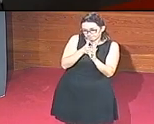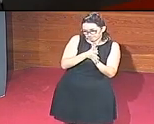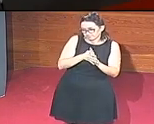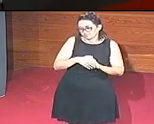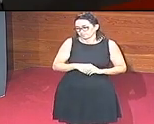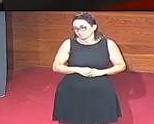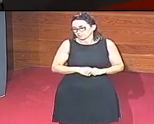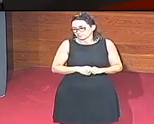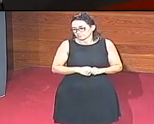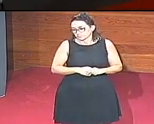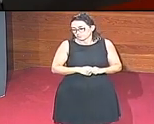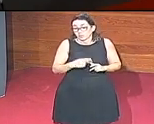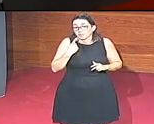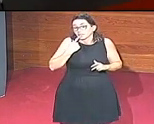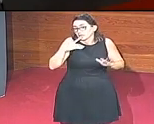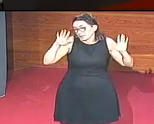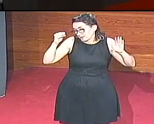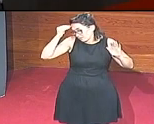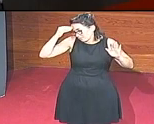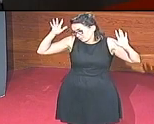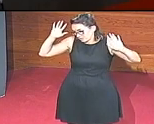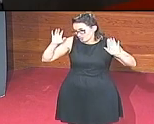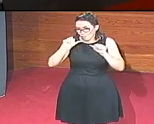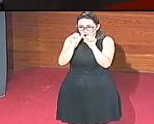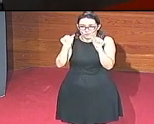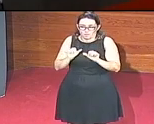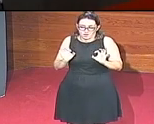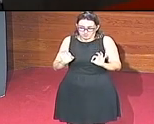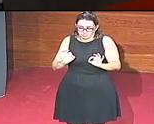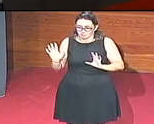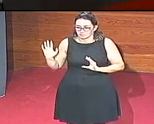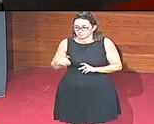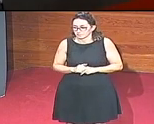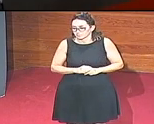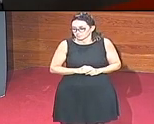todo lo que dicen que pudo que pudo pasar